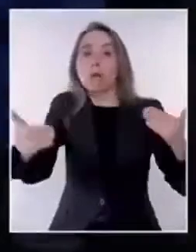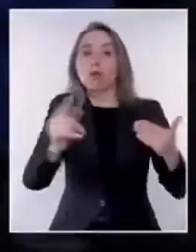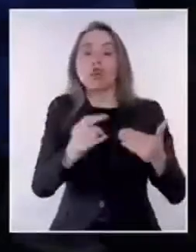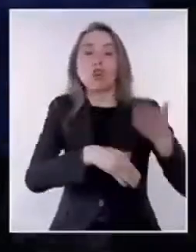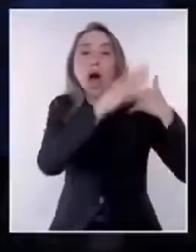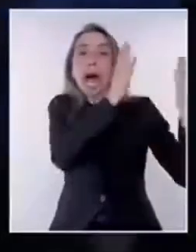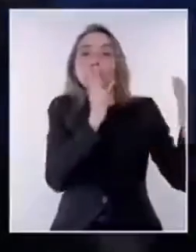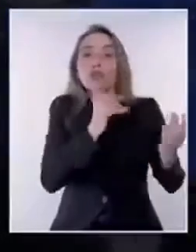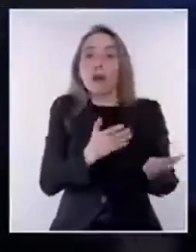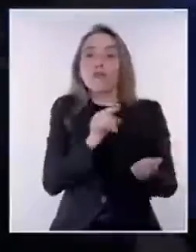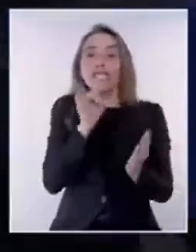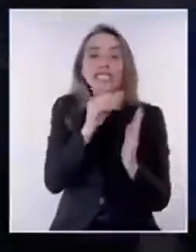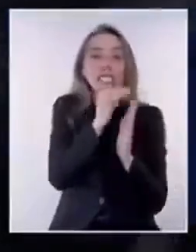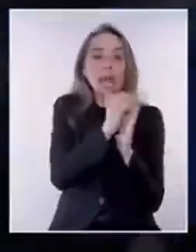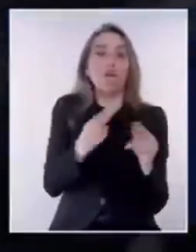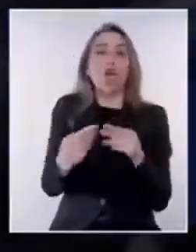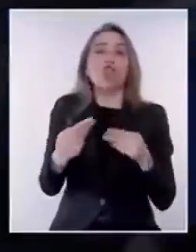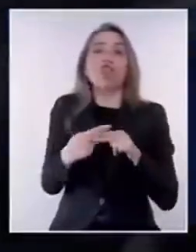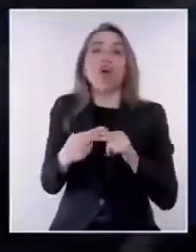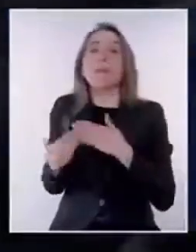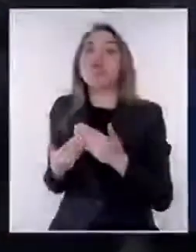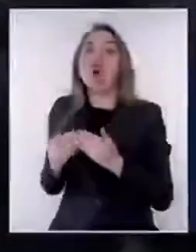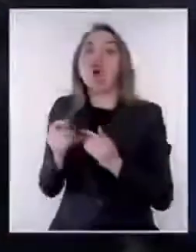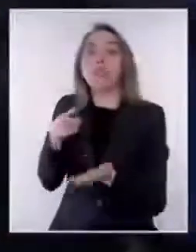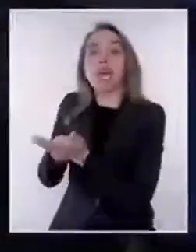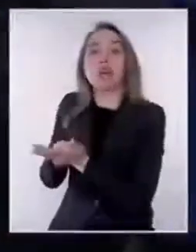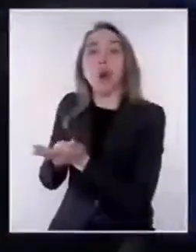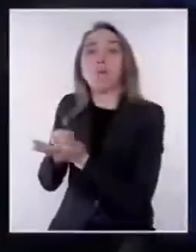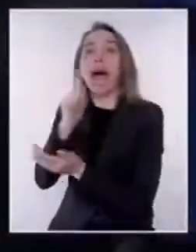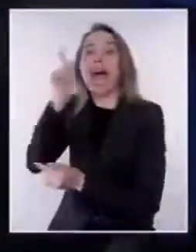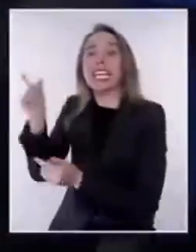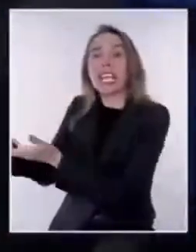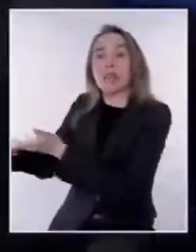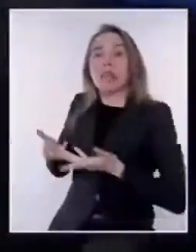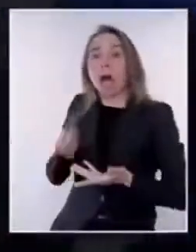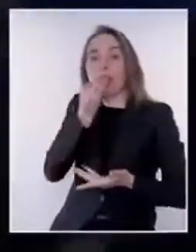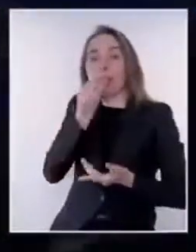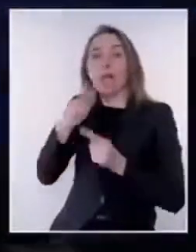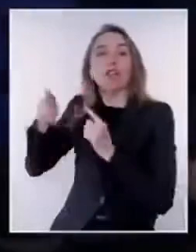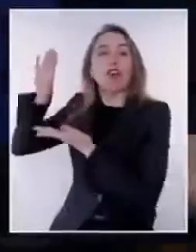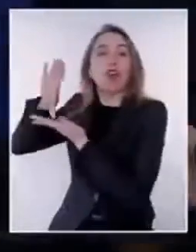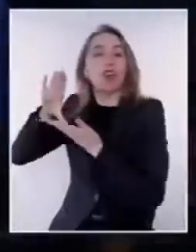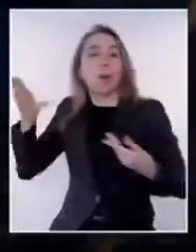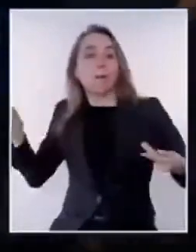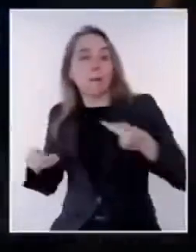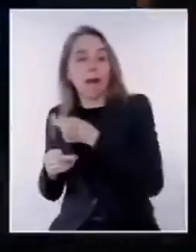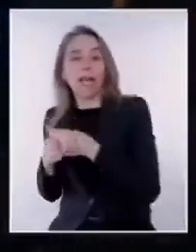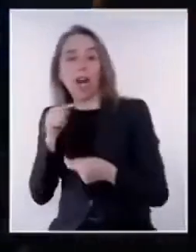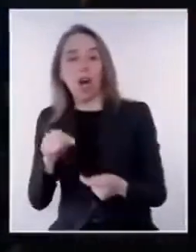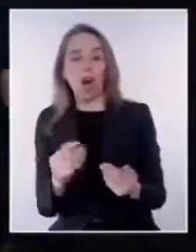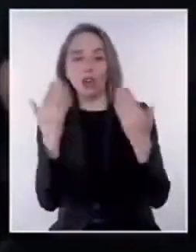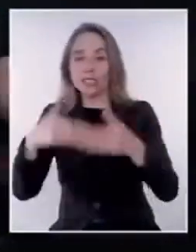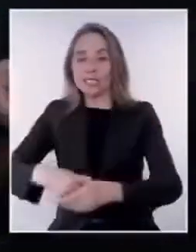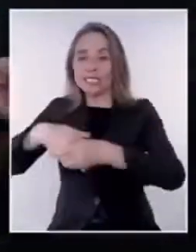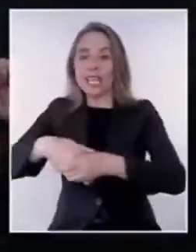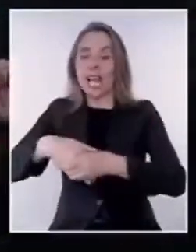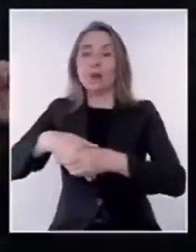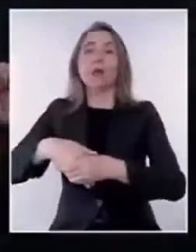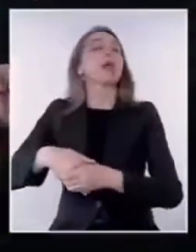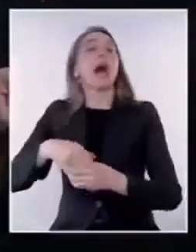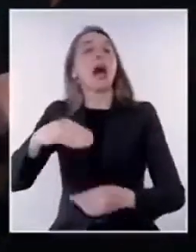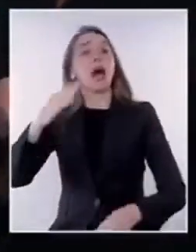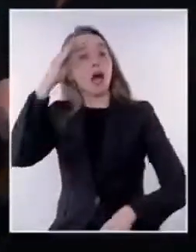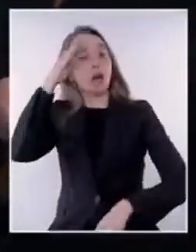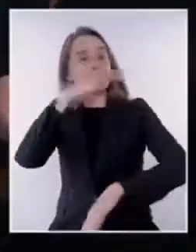por lo tanto, había que saber dónde y a quién adquirir estos elementos. Oye, cuando saludaba al comandante en jefe de la Armada